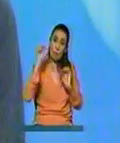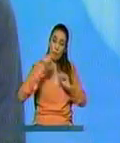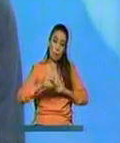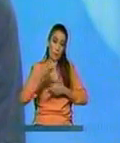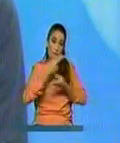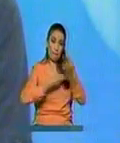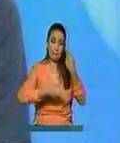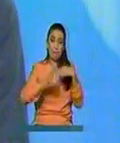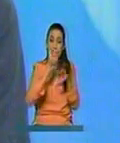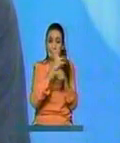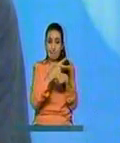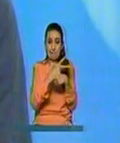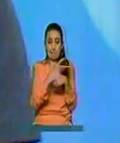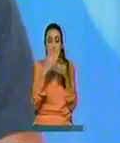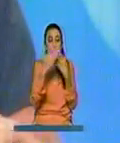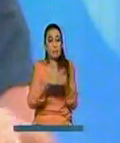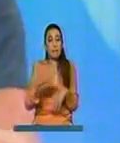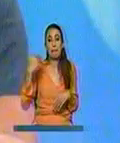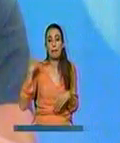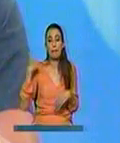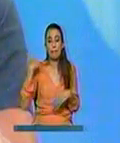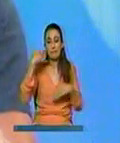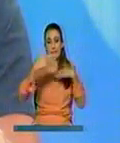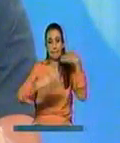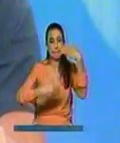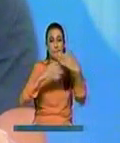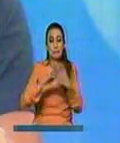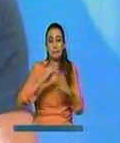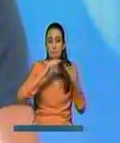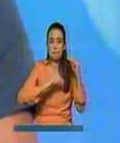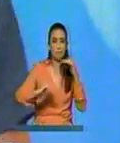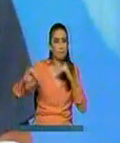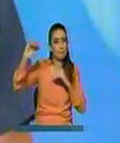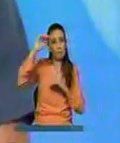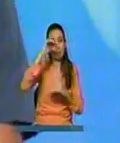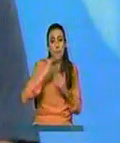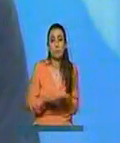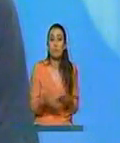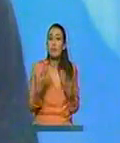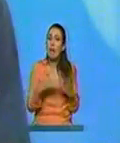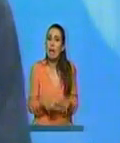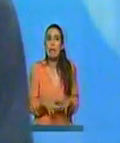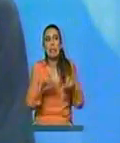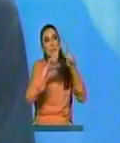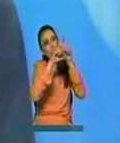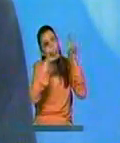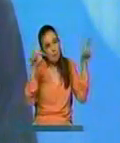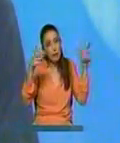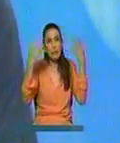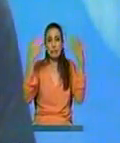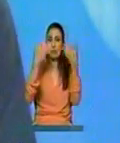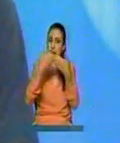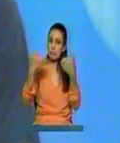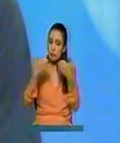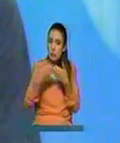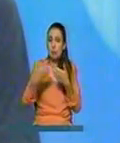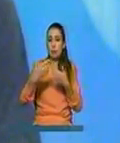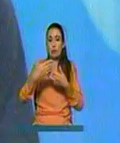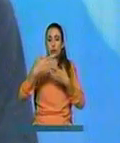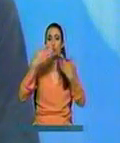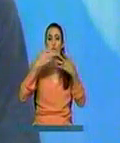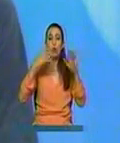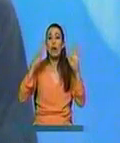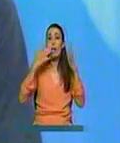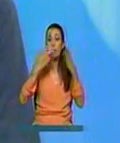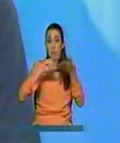un producto, tiene que ya tener un nivel de tecnificación bien alto. Ya tienes que tener pasteurizadores en línea, tienes que tener buenos sistemas de filtro, buenos sistemas UV,